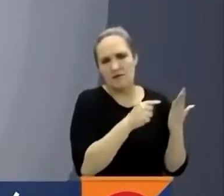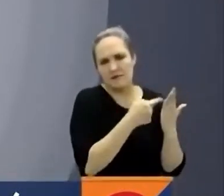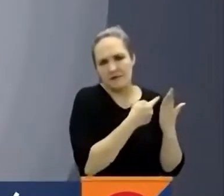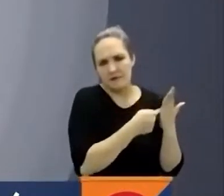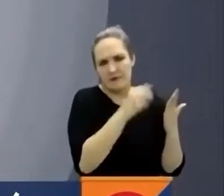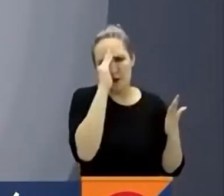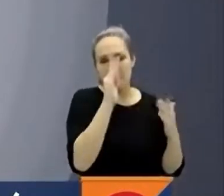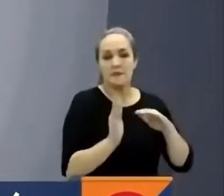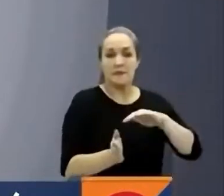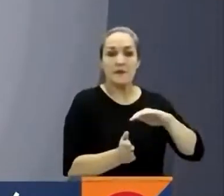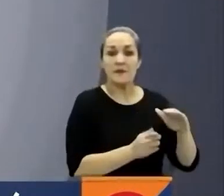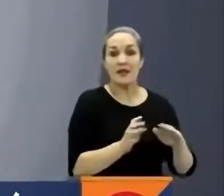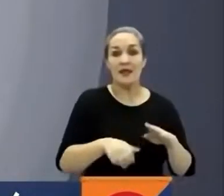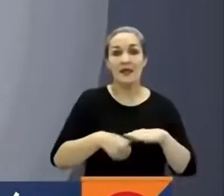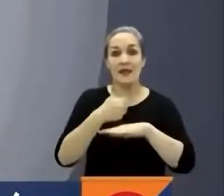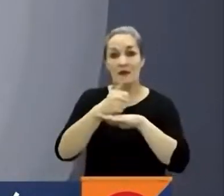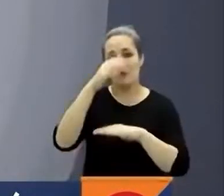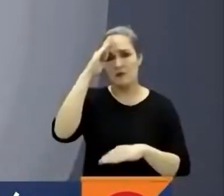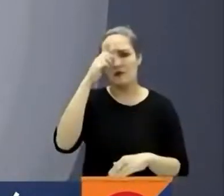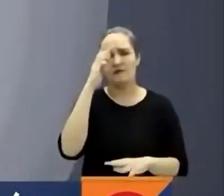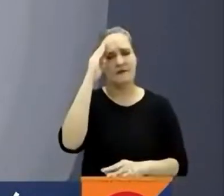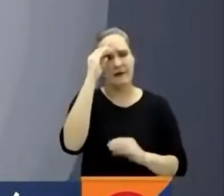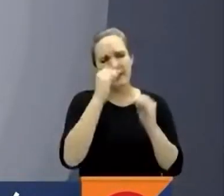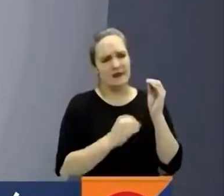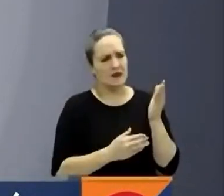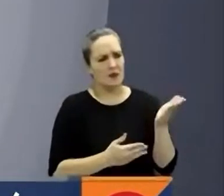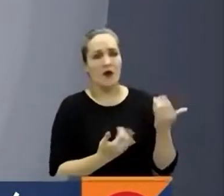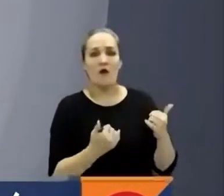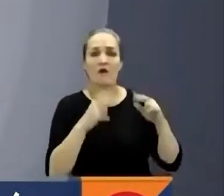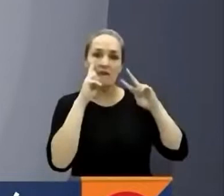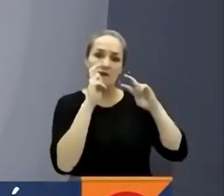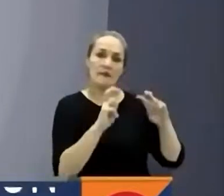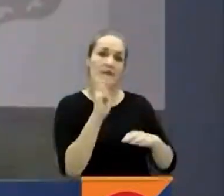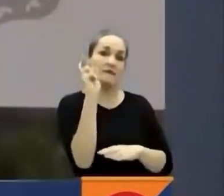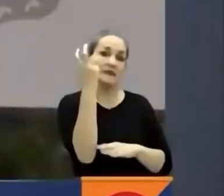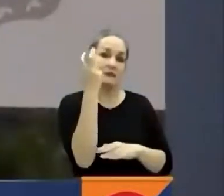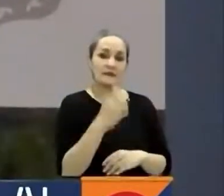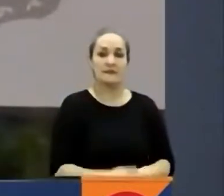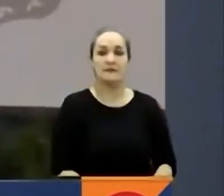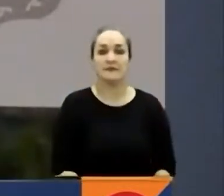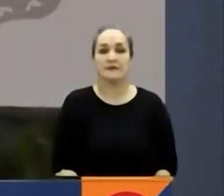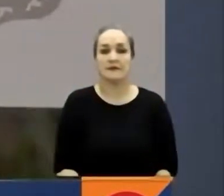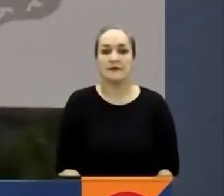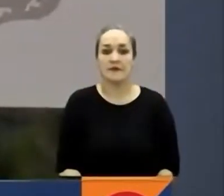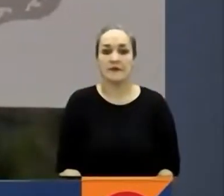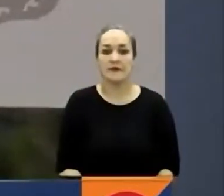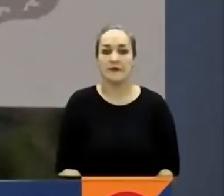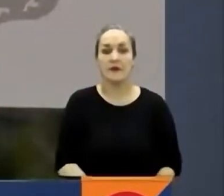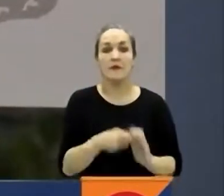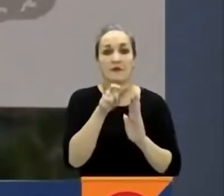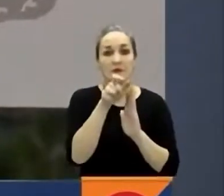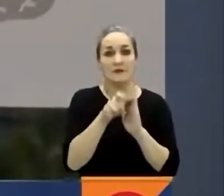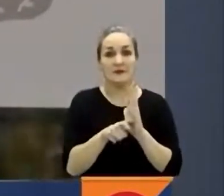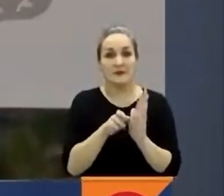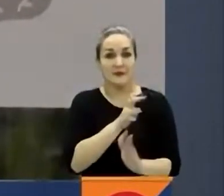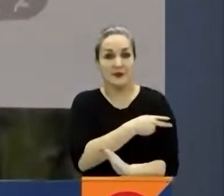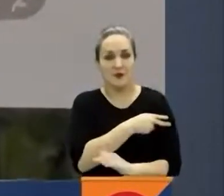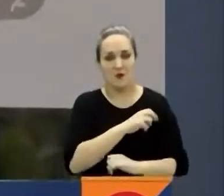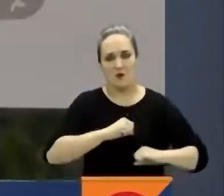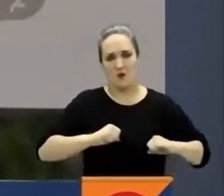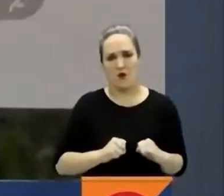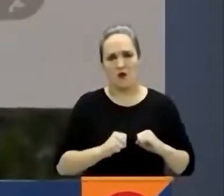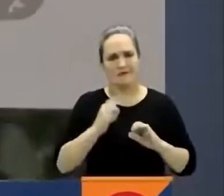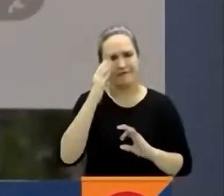director de la policía, rechazó los hechos. La fiscalía investiga lo sucedido. La Personería de Bogotá rechazó los hechos en los